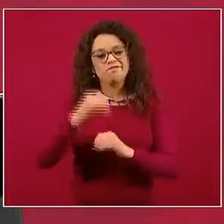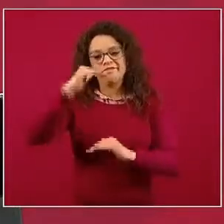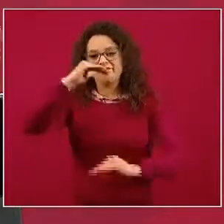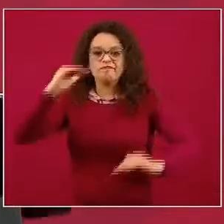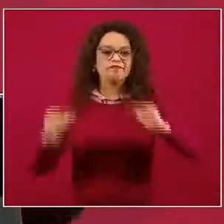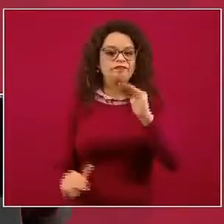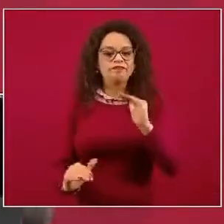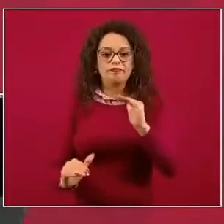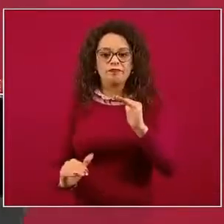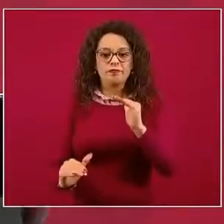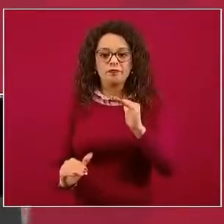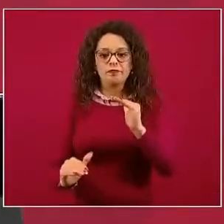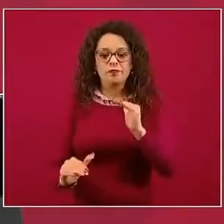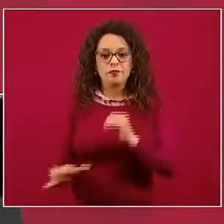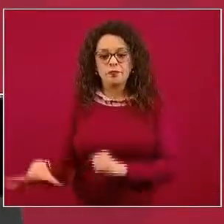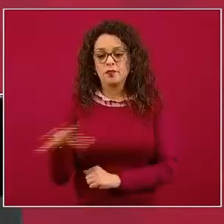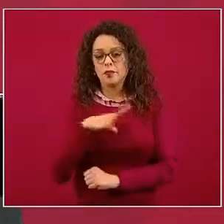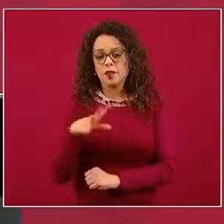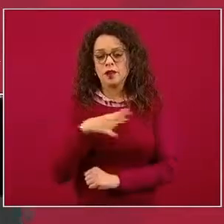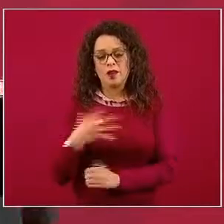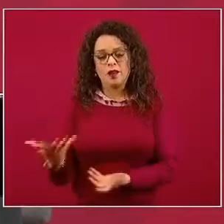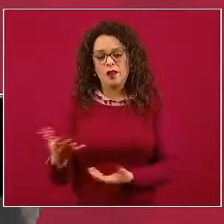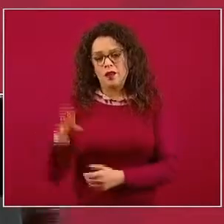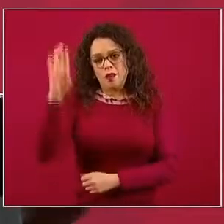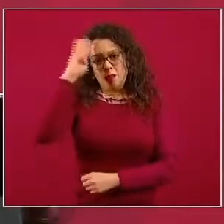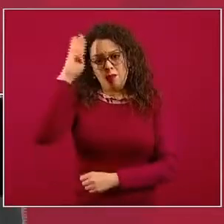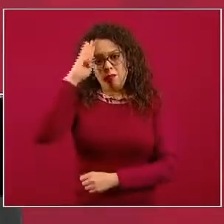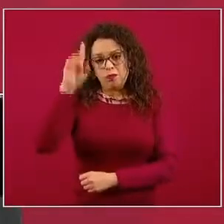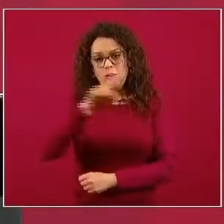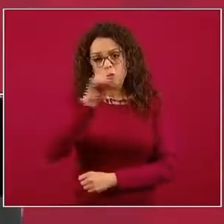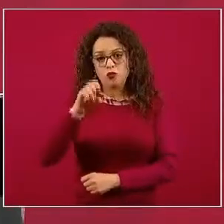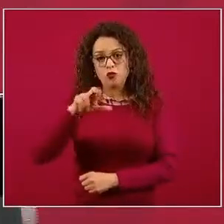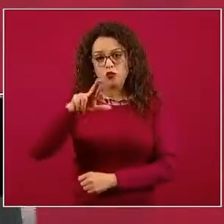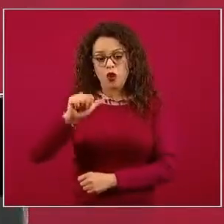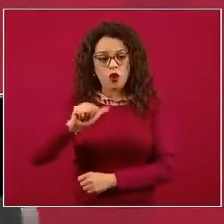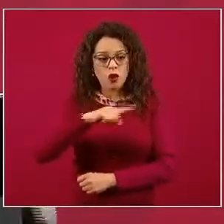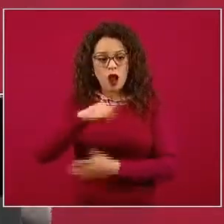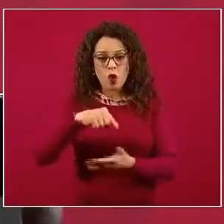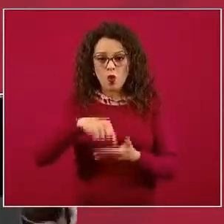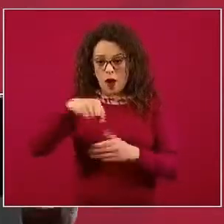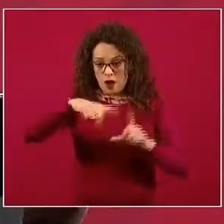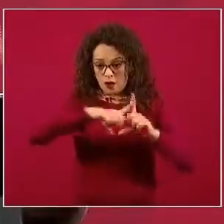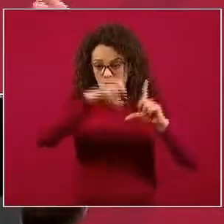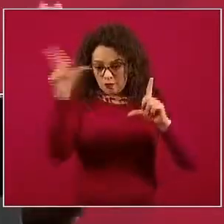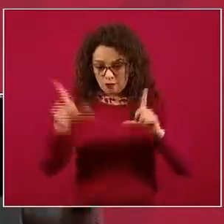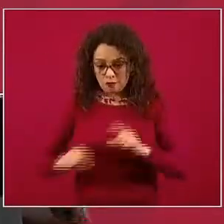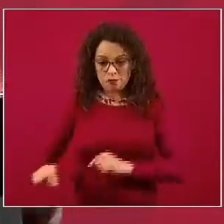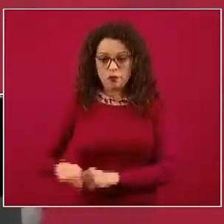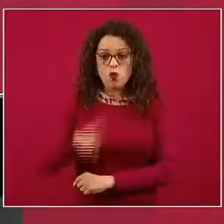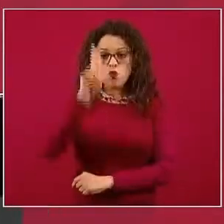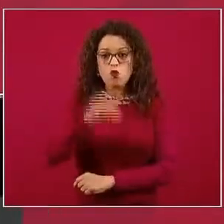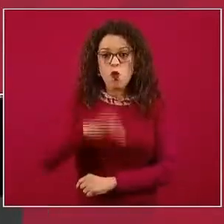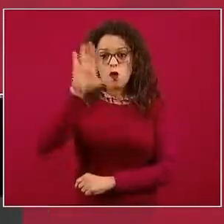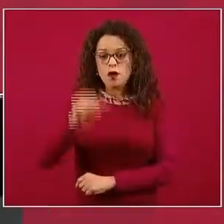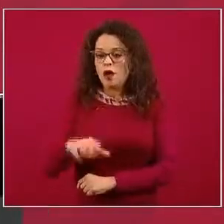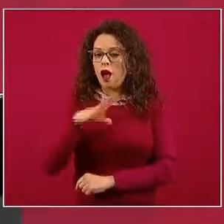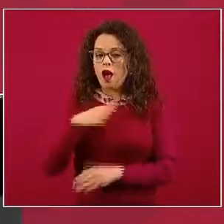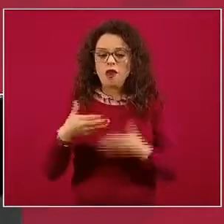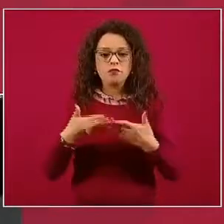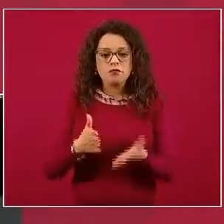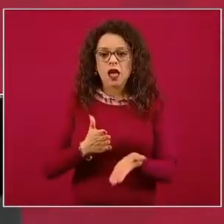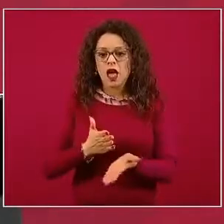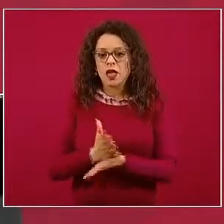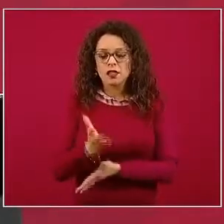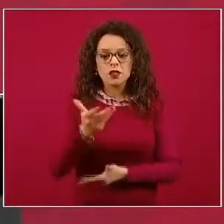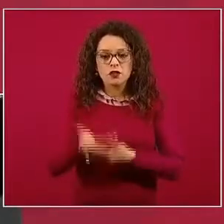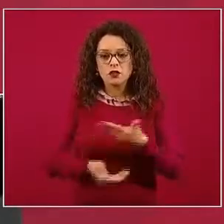Hay desiertos de cobertura de salud, hay zonas enteras del país que nunca han tenido suficiente acceso a los servicios